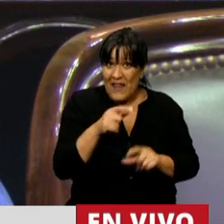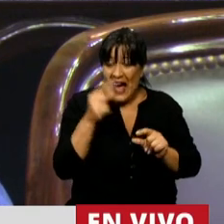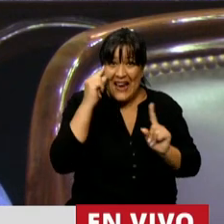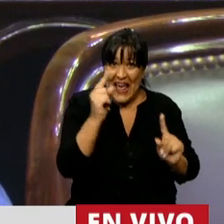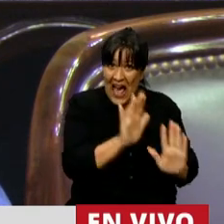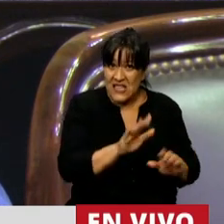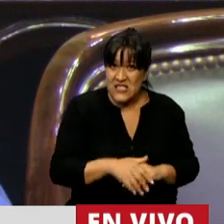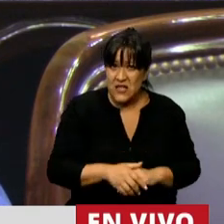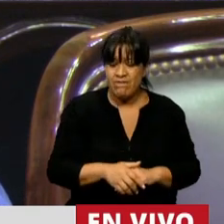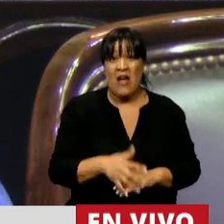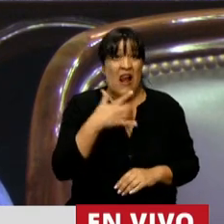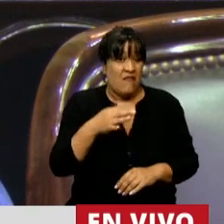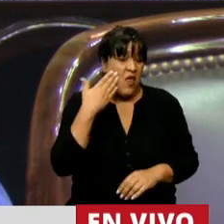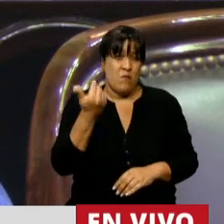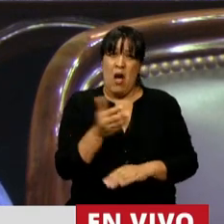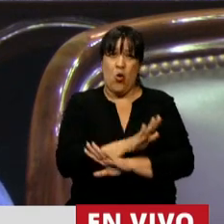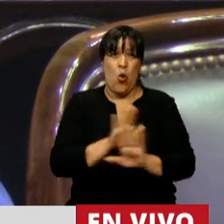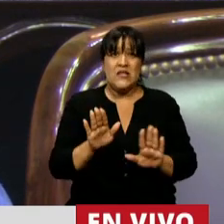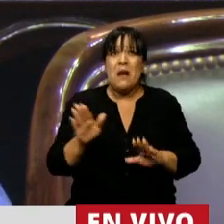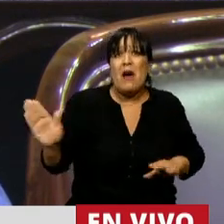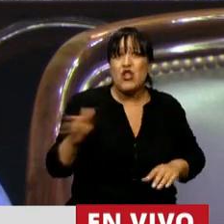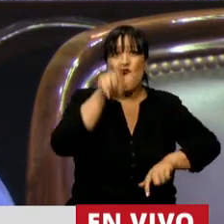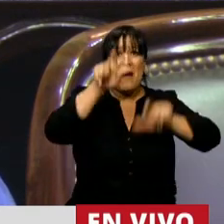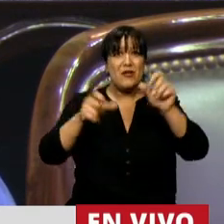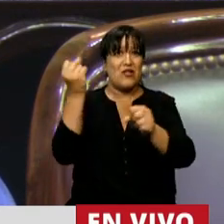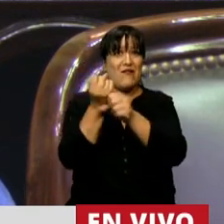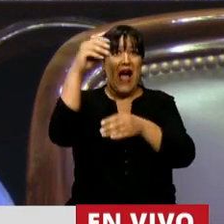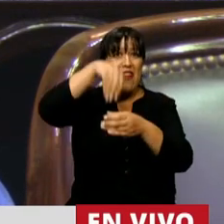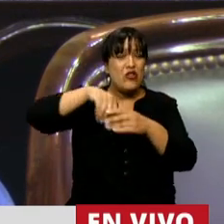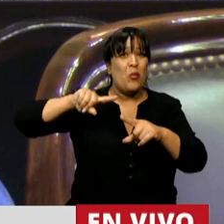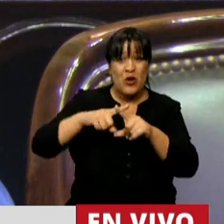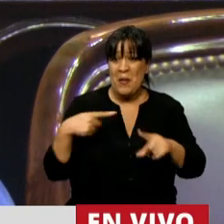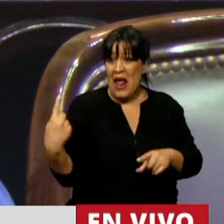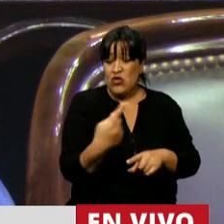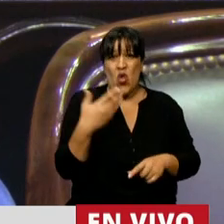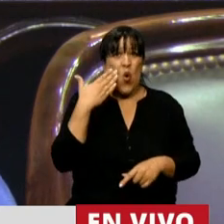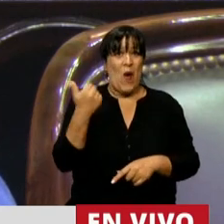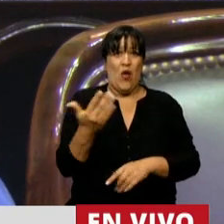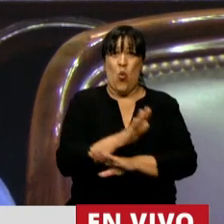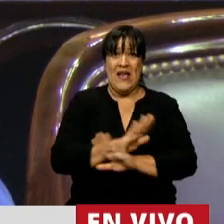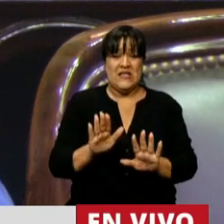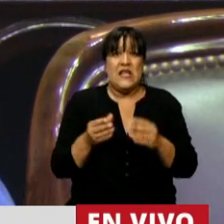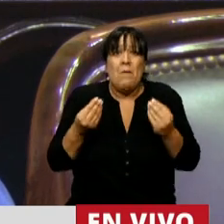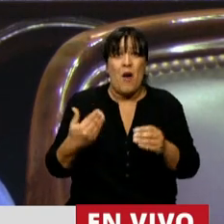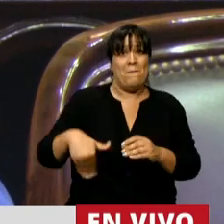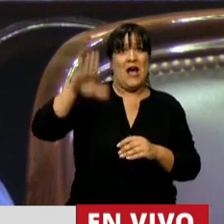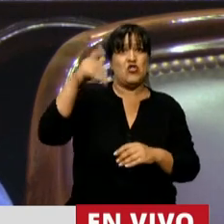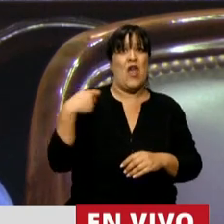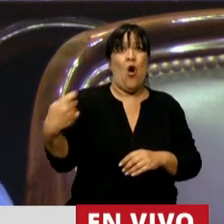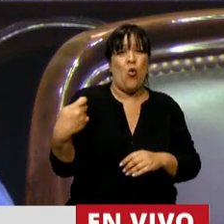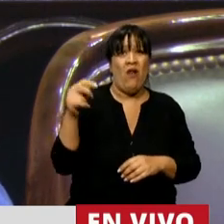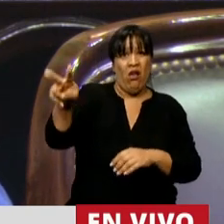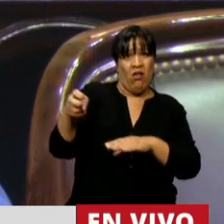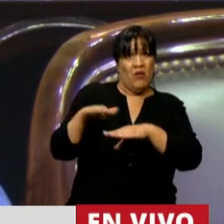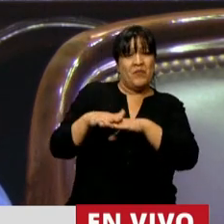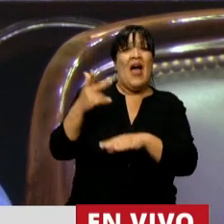Es un hecho realmente vergonzante para toda la dirigencia política, para todos nosotros, que la mayoría de los jubilados hoy tenga un haber que no